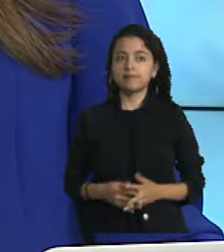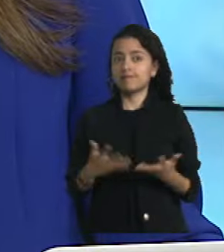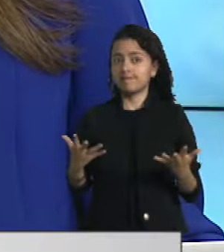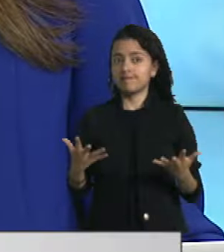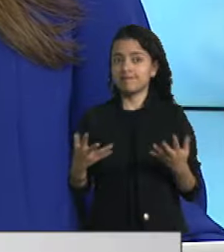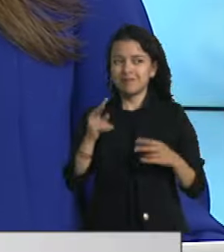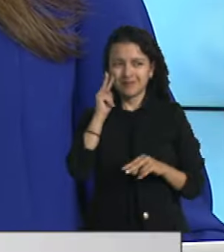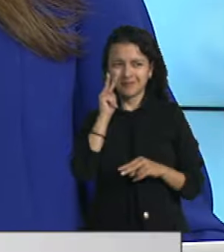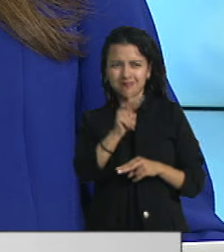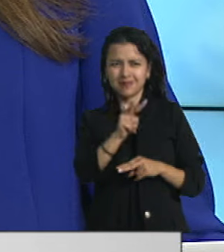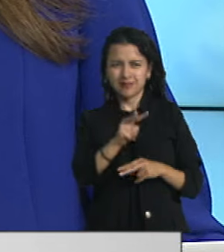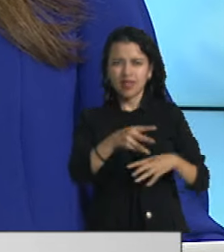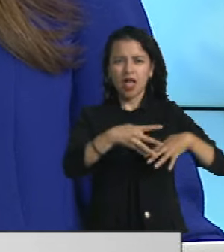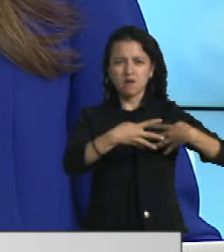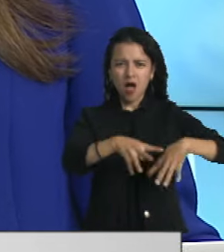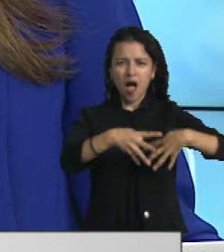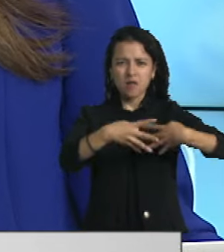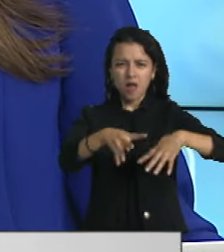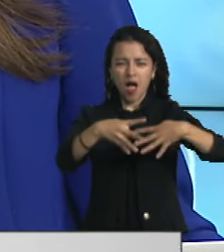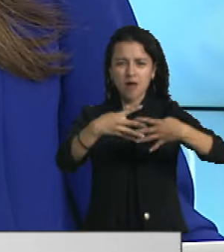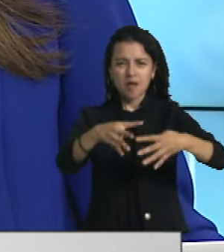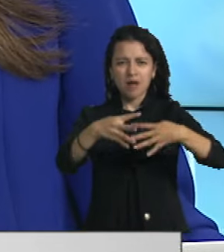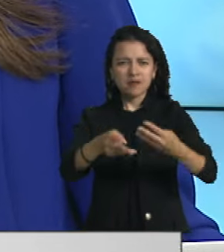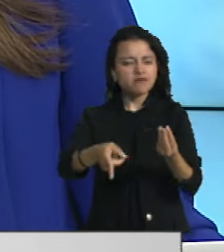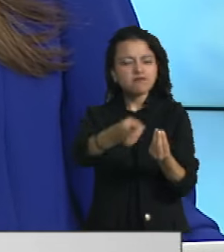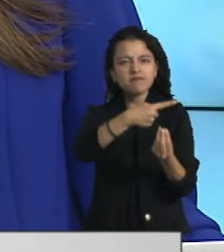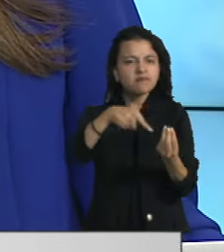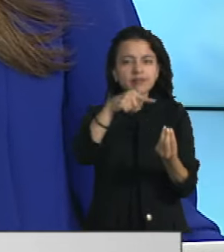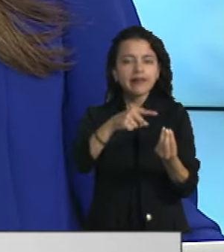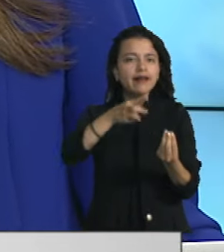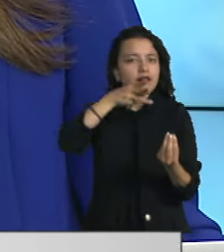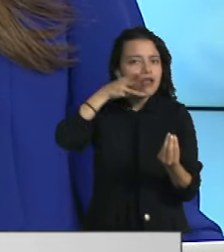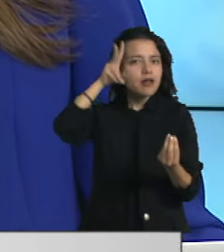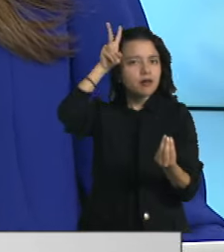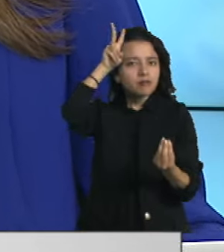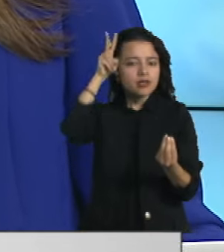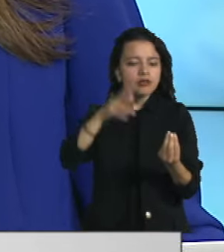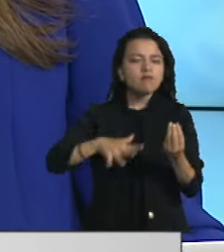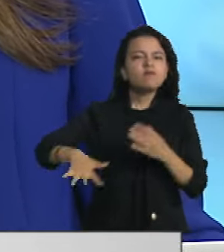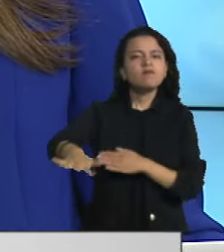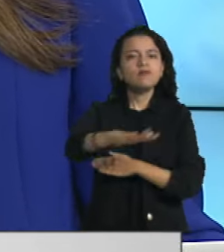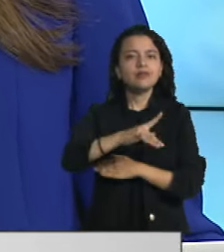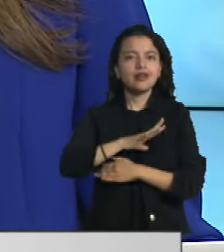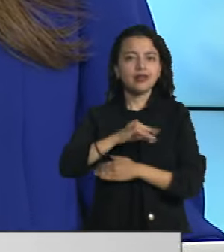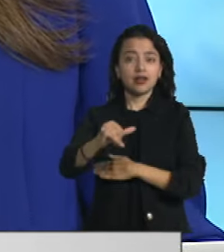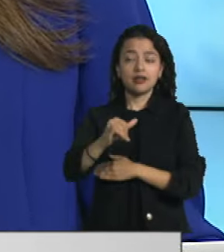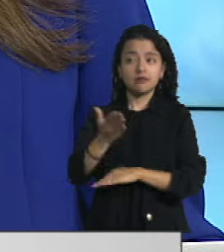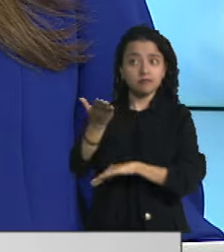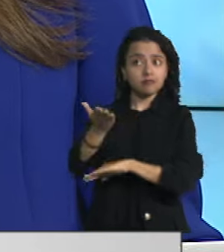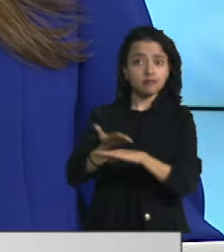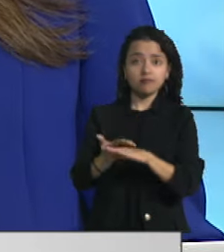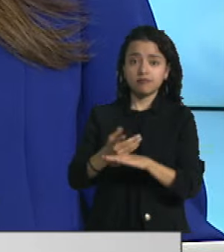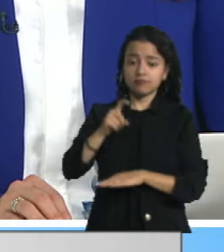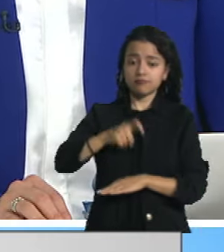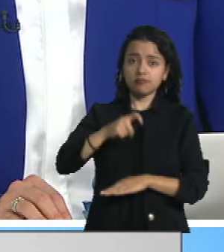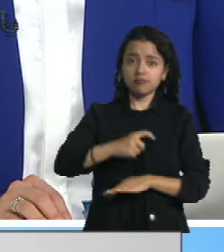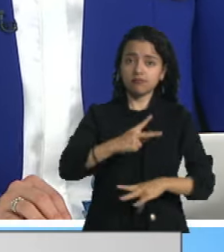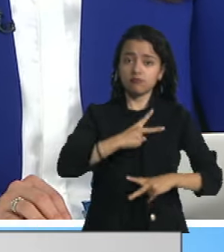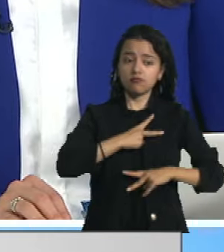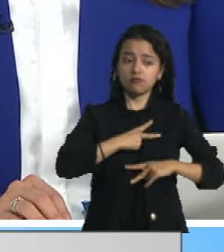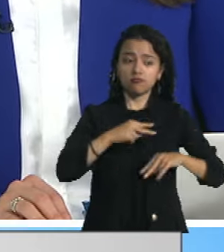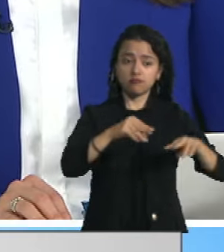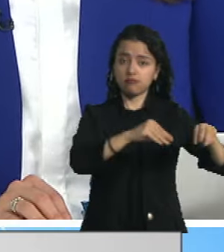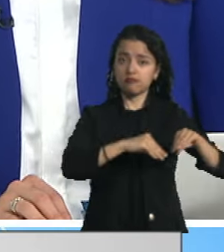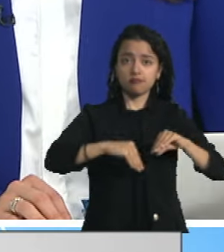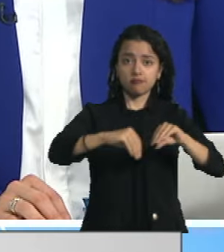Cesan las manifestaciones por parte de la Minga en Cali. Exigen a la administración municipal territorios y predios para sus viviendas.